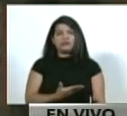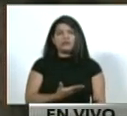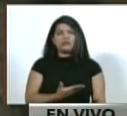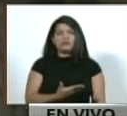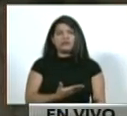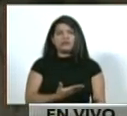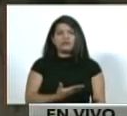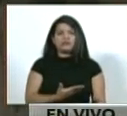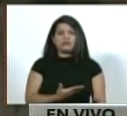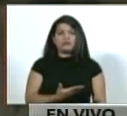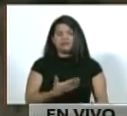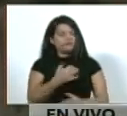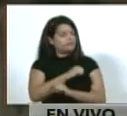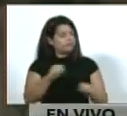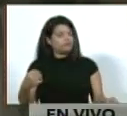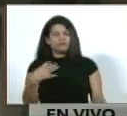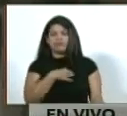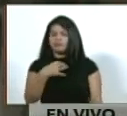Pues no.